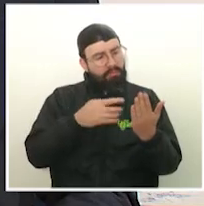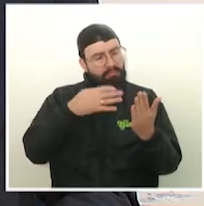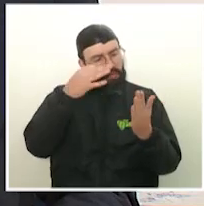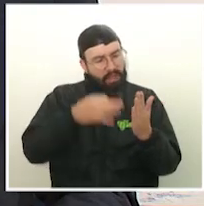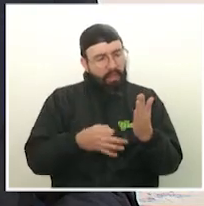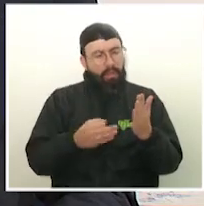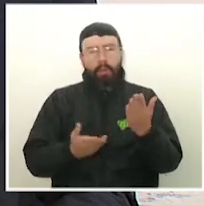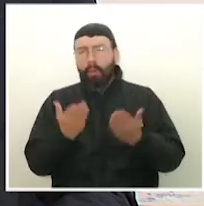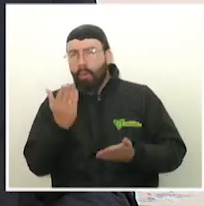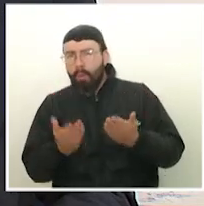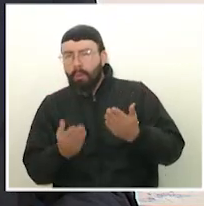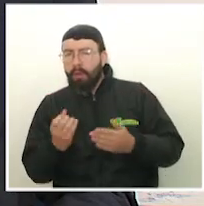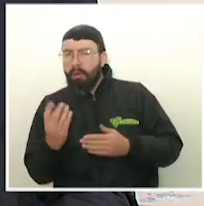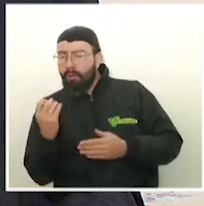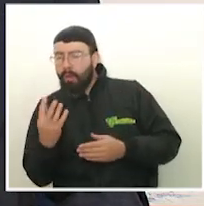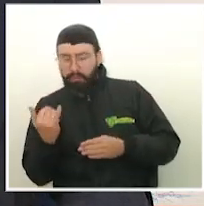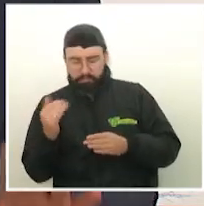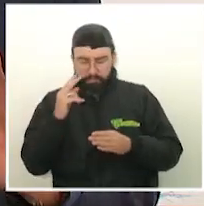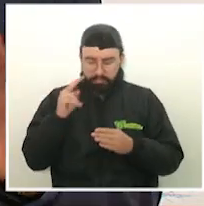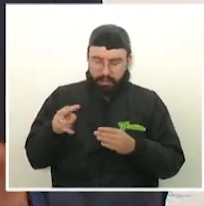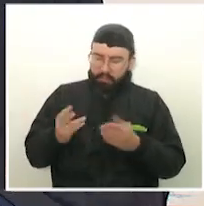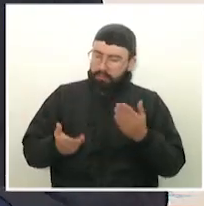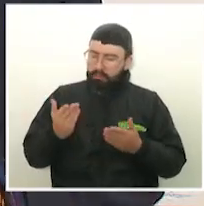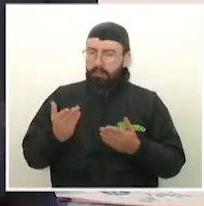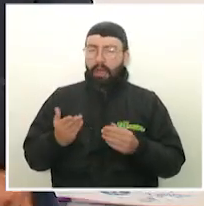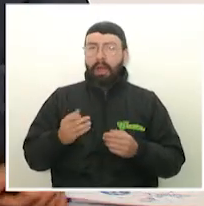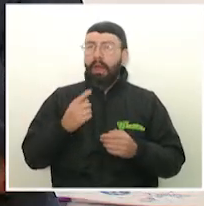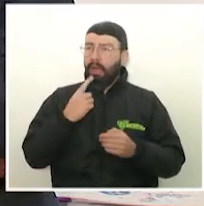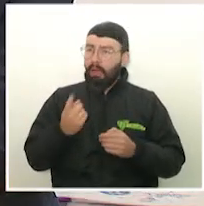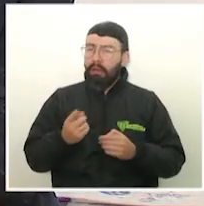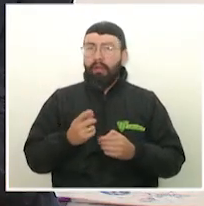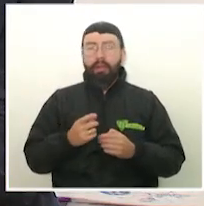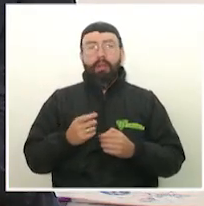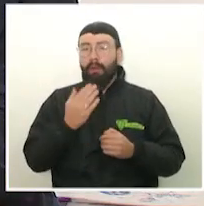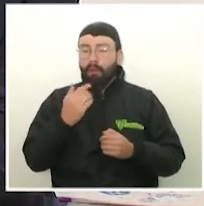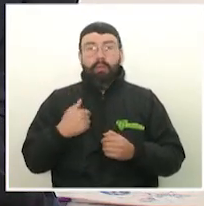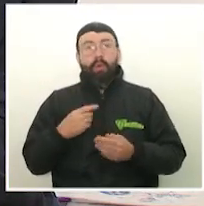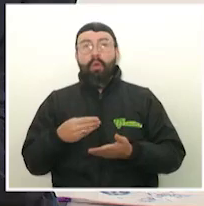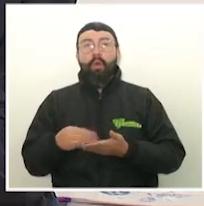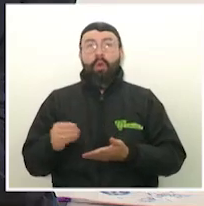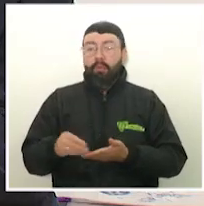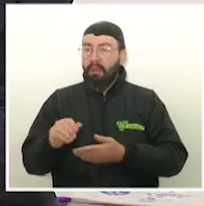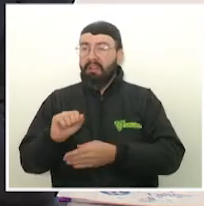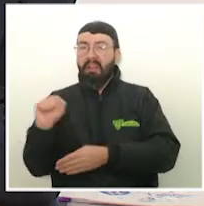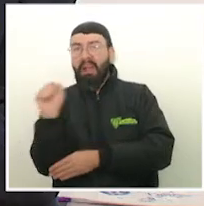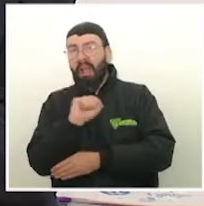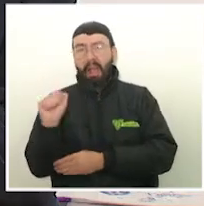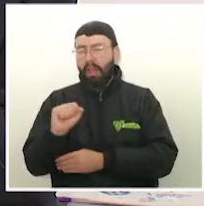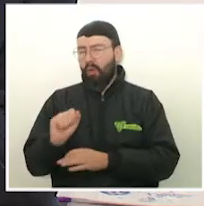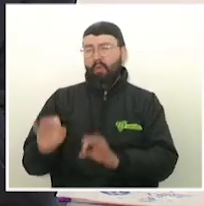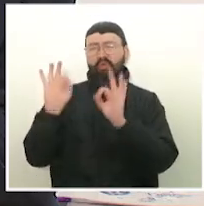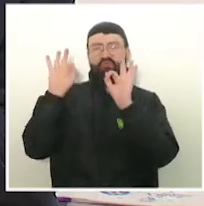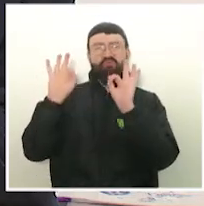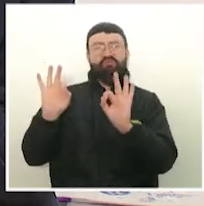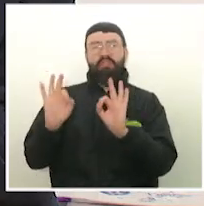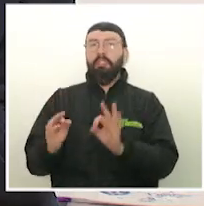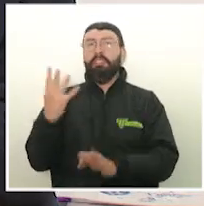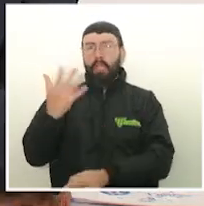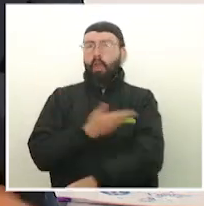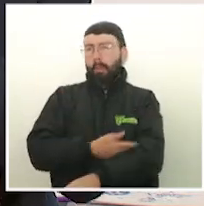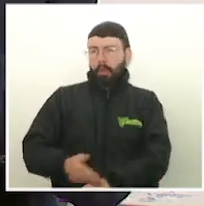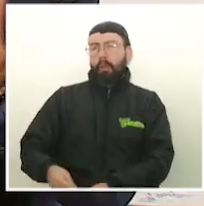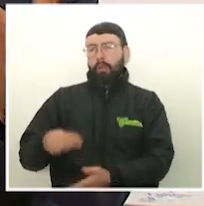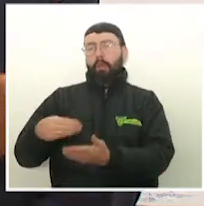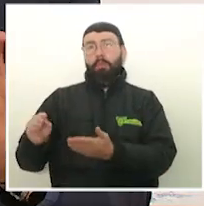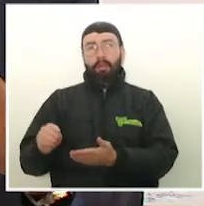comparar precios, mirar. Y uno dice, no, pues, voy a comprar un Mercedes con 5 millones de pesos. No se lo venden.